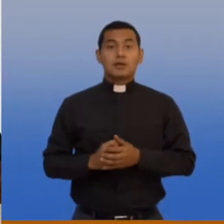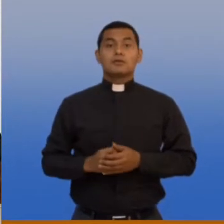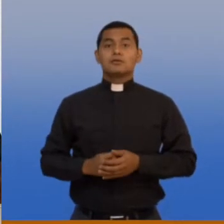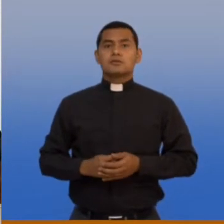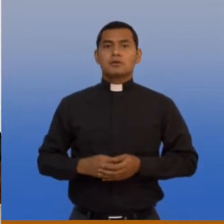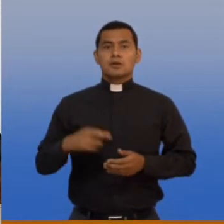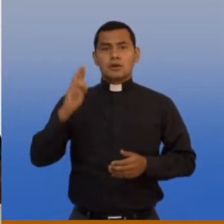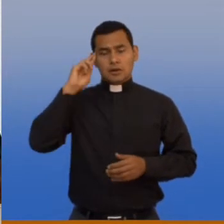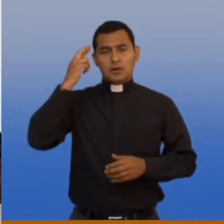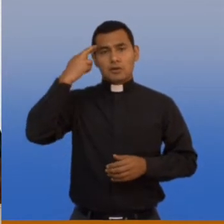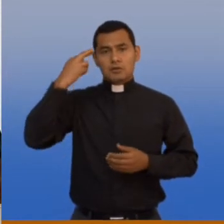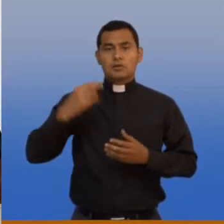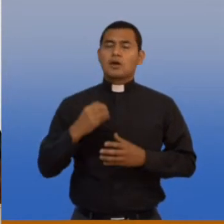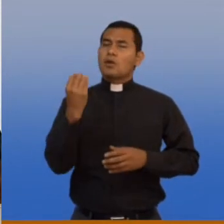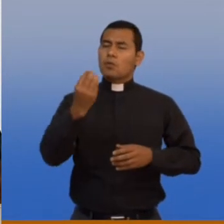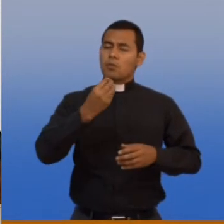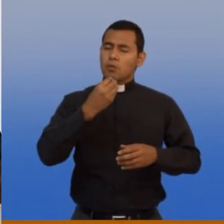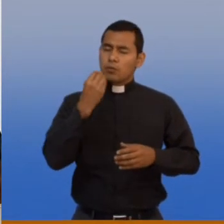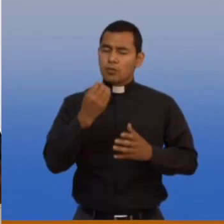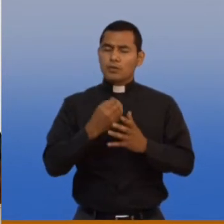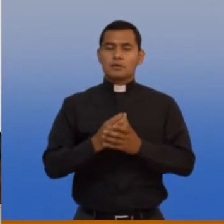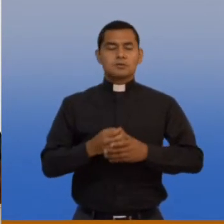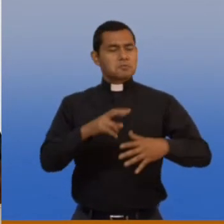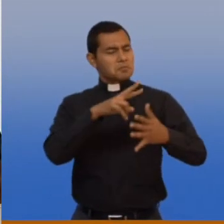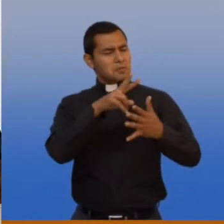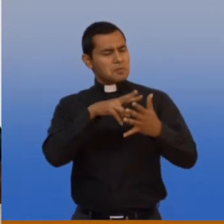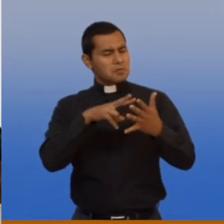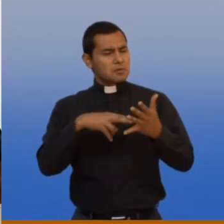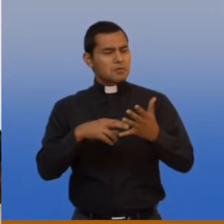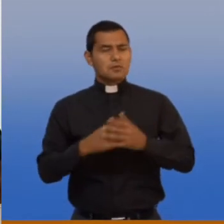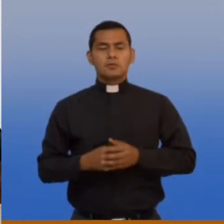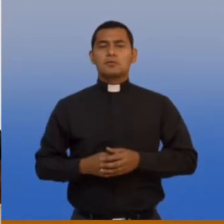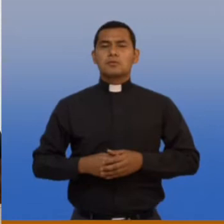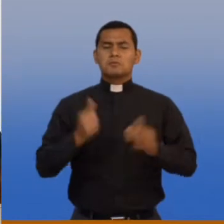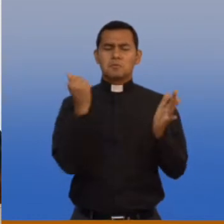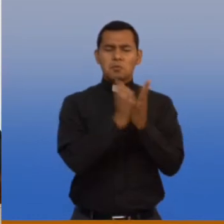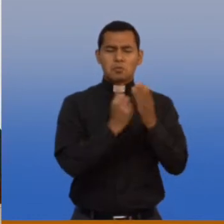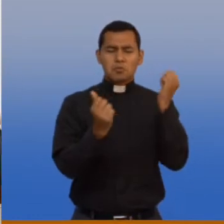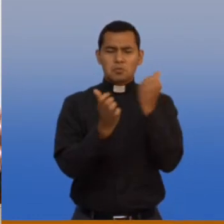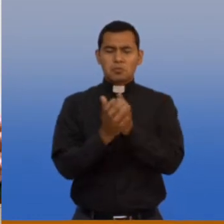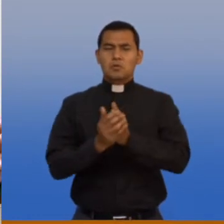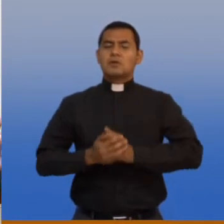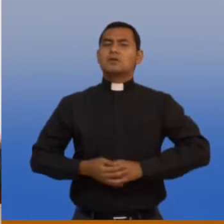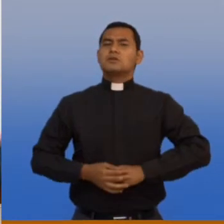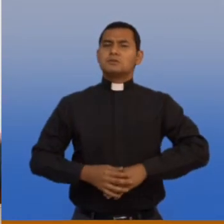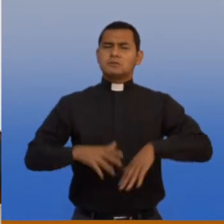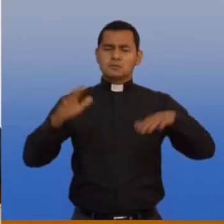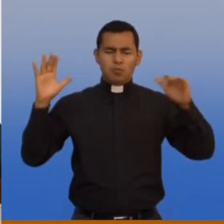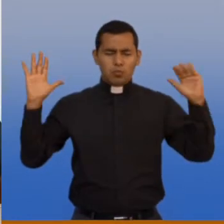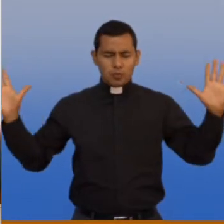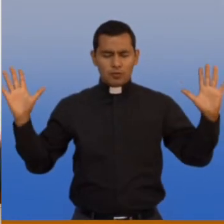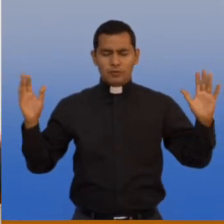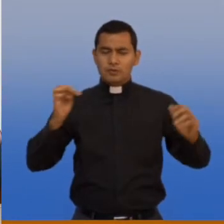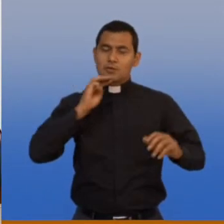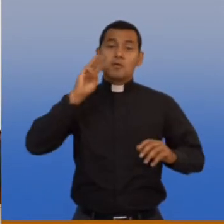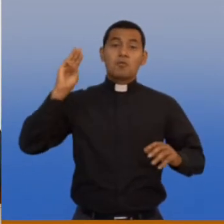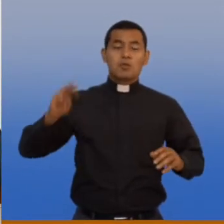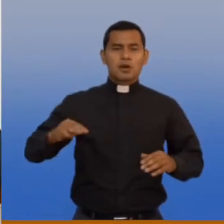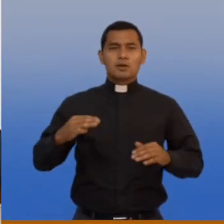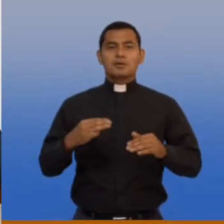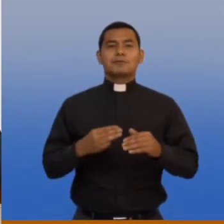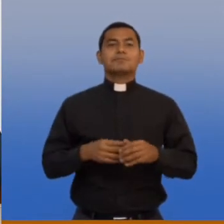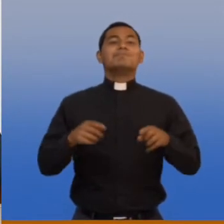nuestra salvación. Yo creo que no es difícil pensar que una familia pueda hacer un espacio en el día